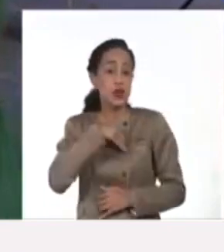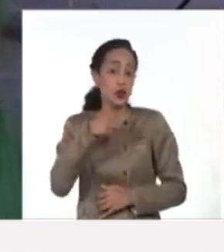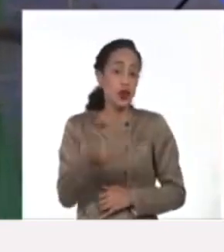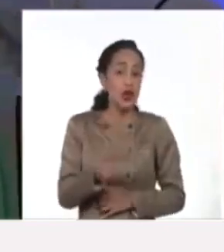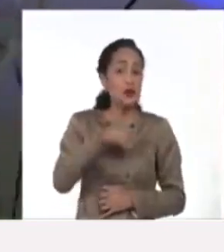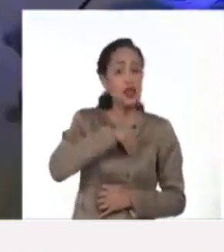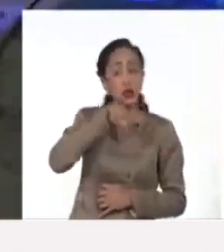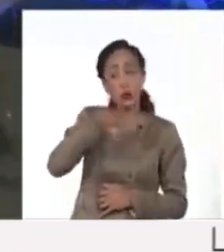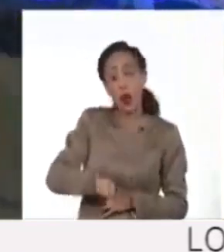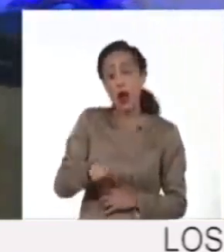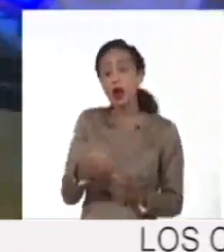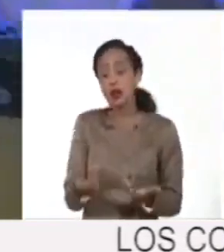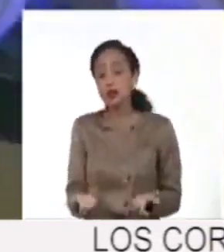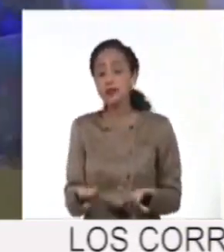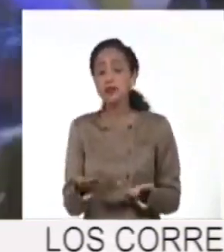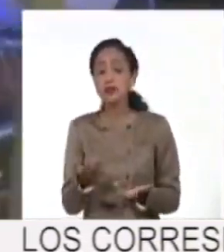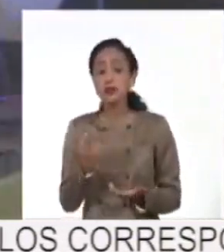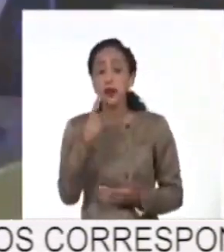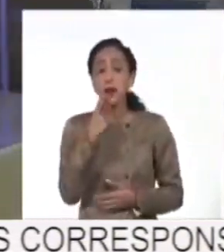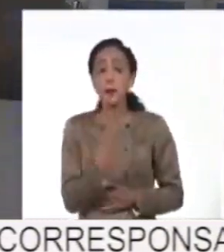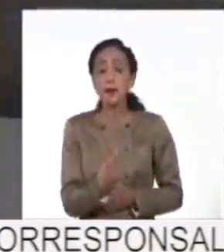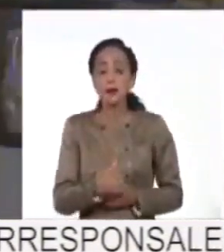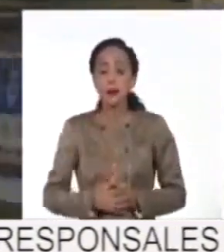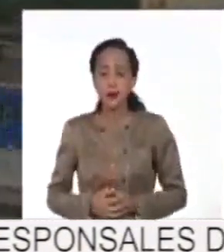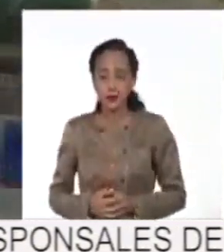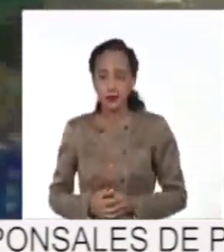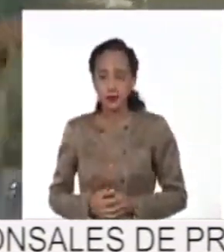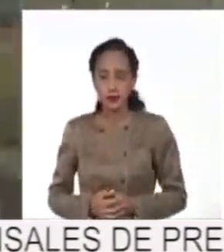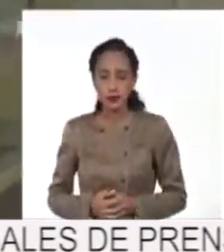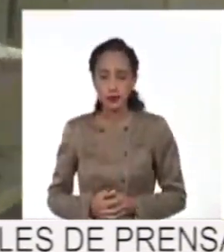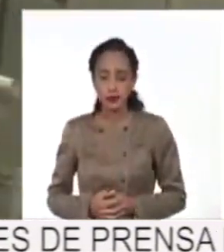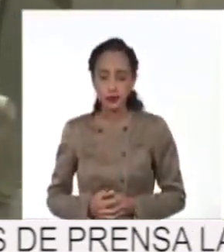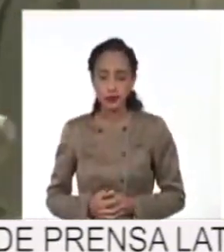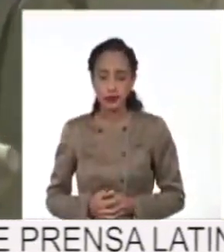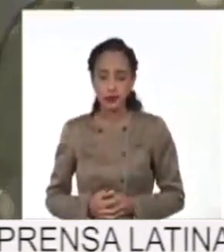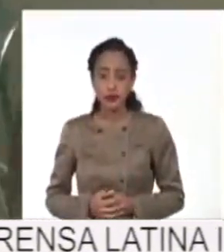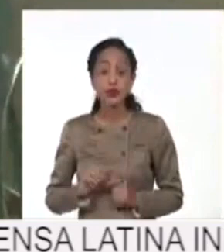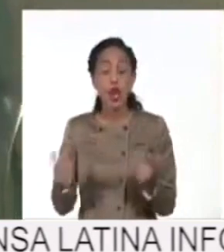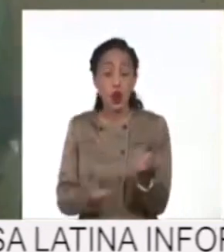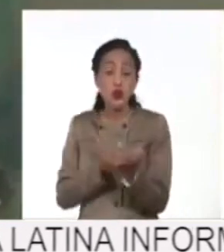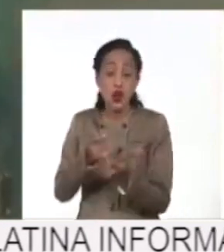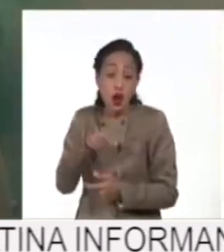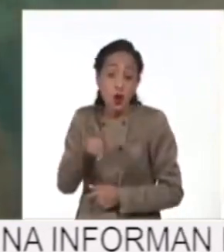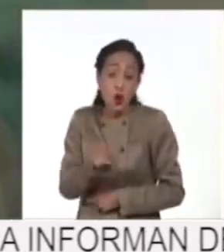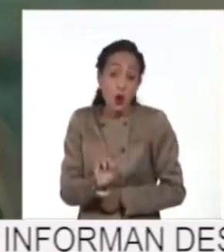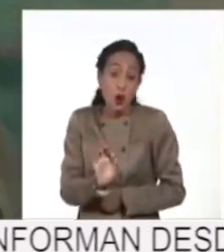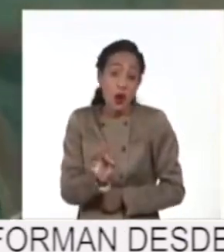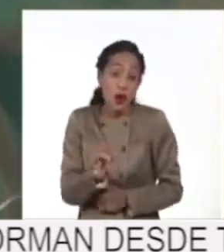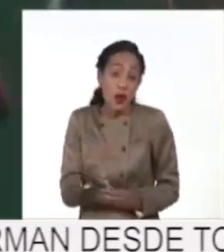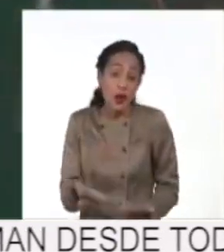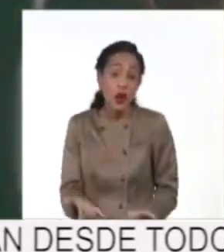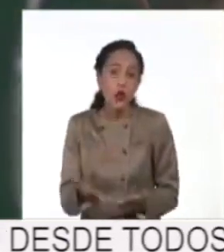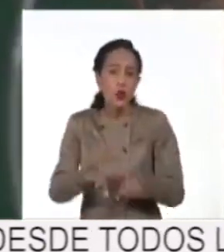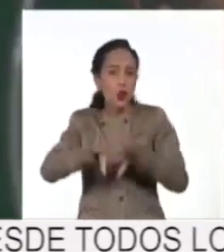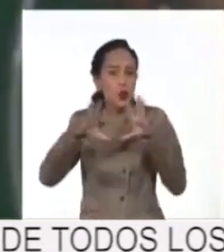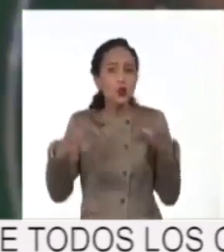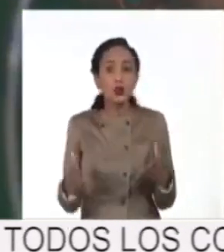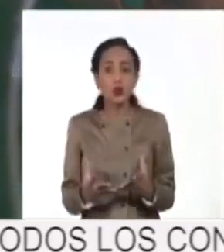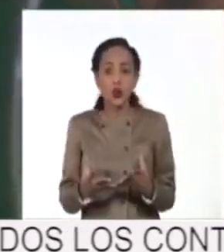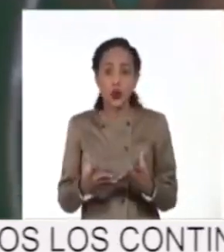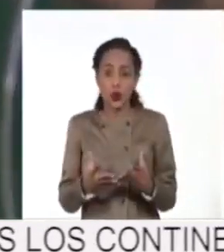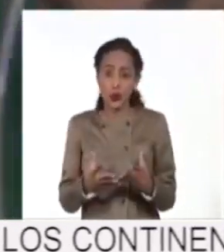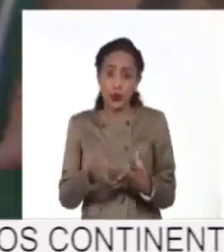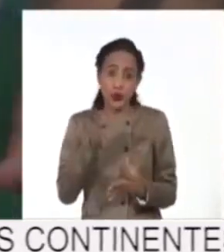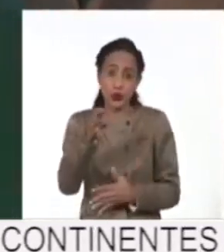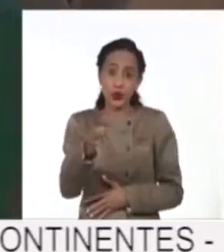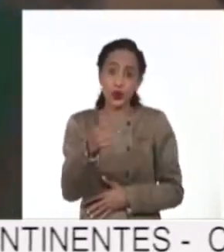la caracterización genotípica y fenotípica de los pacientes con hiperplasia adrenal congénita es un estudio por